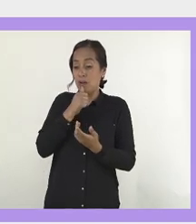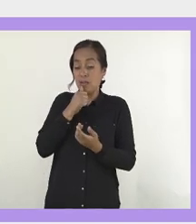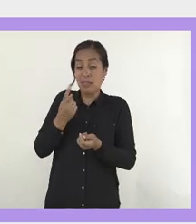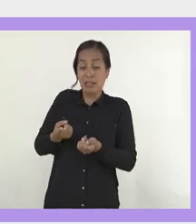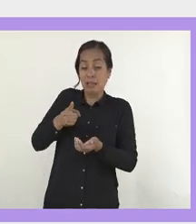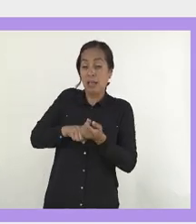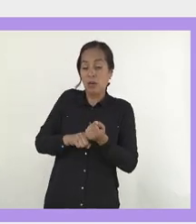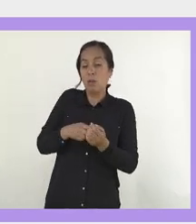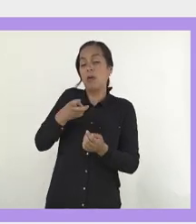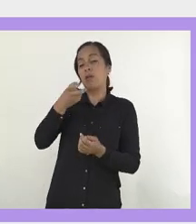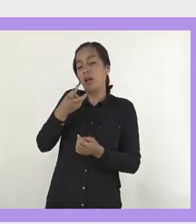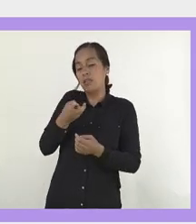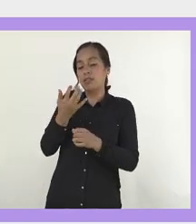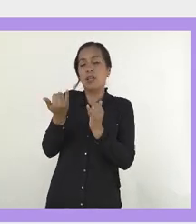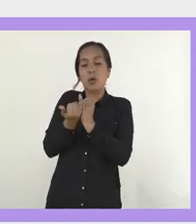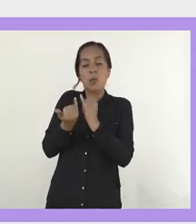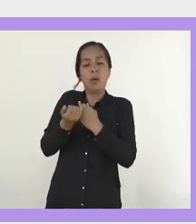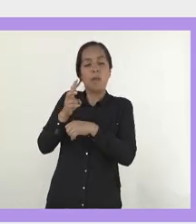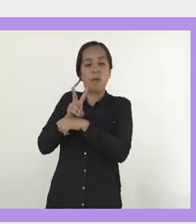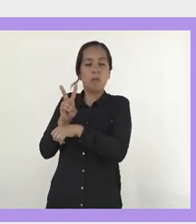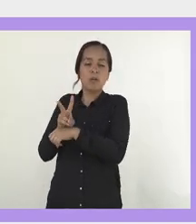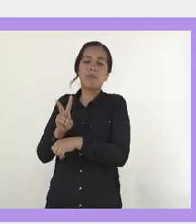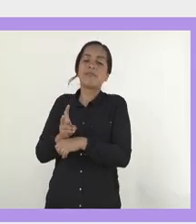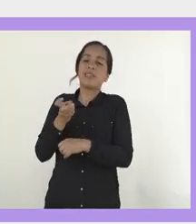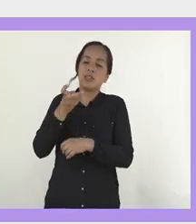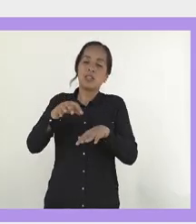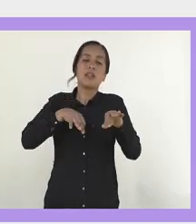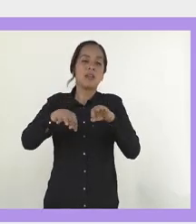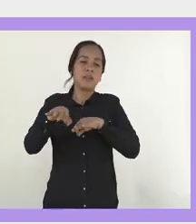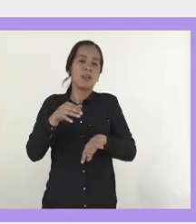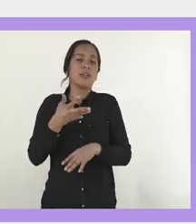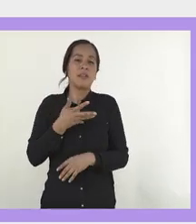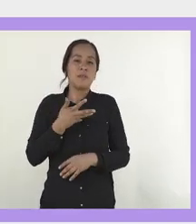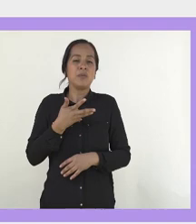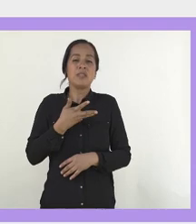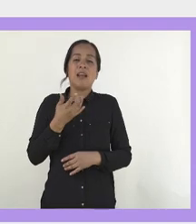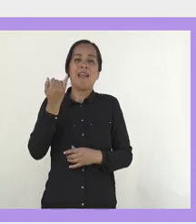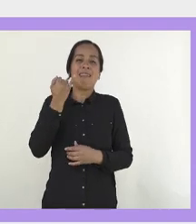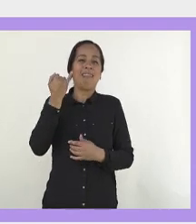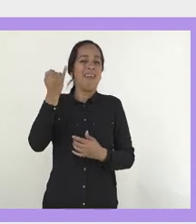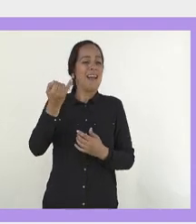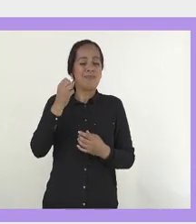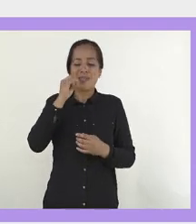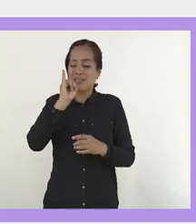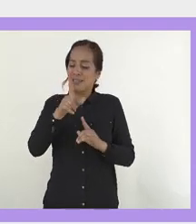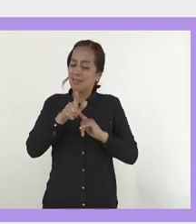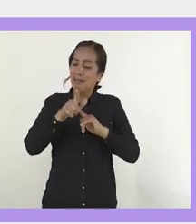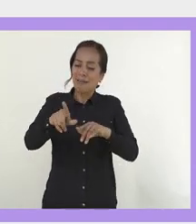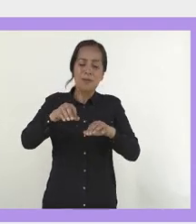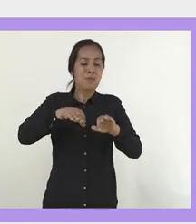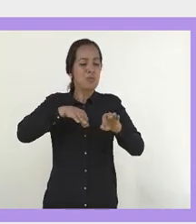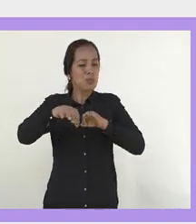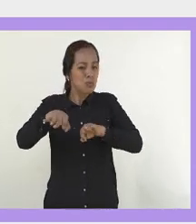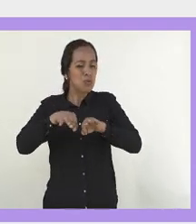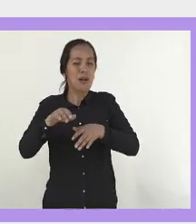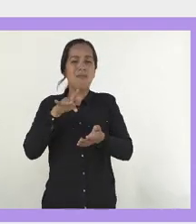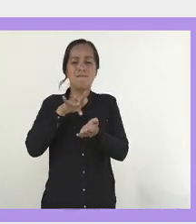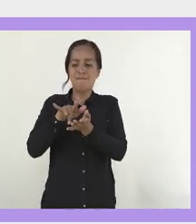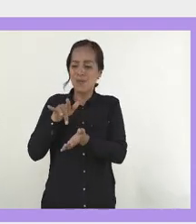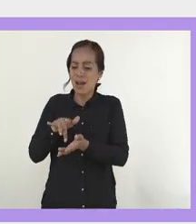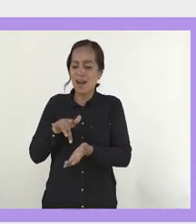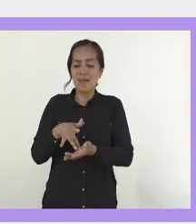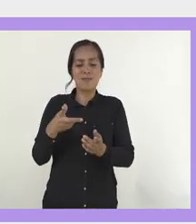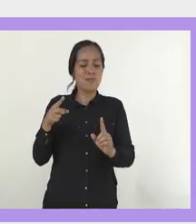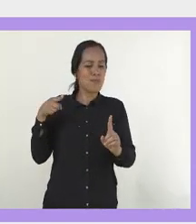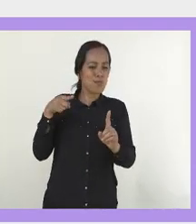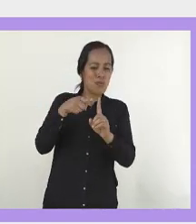de los labores que tenemos entonces pues sí la idea es seguir trabajando así seguir fijando nuestro nuestros